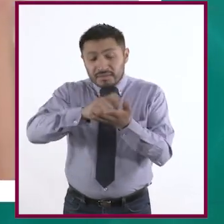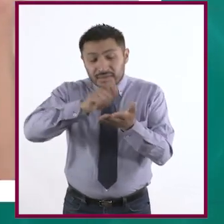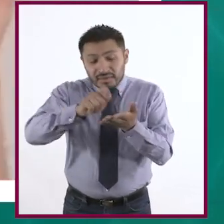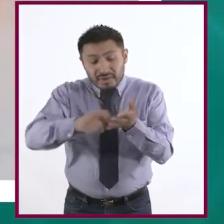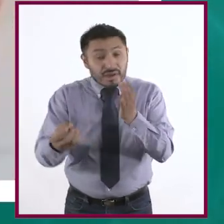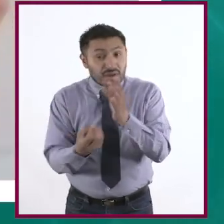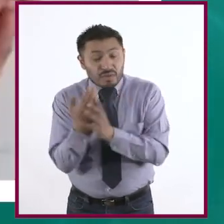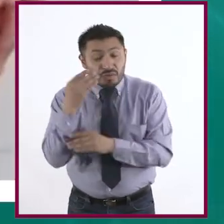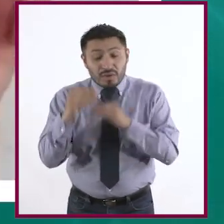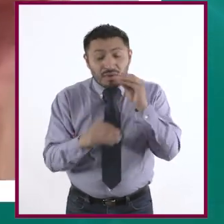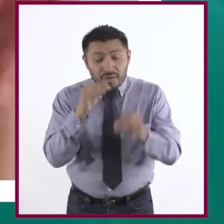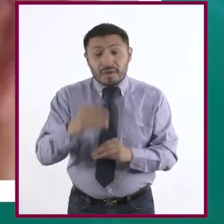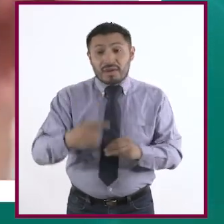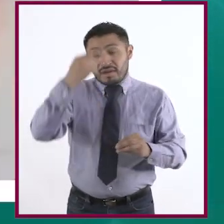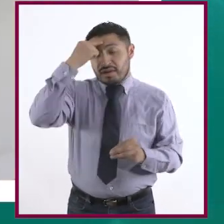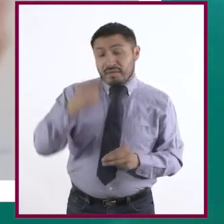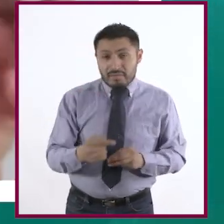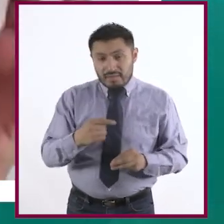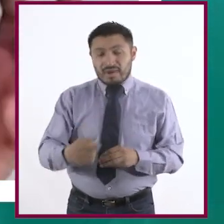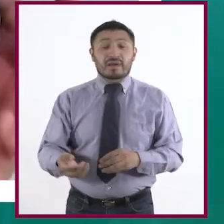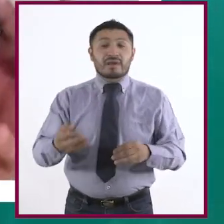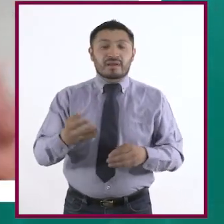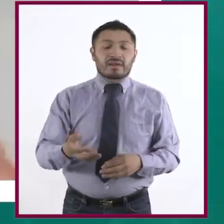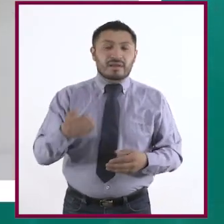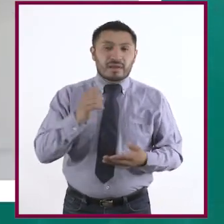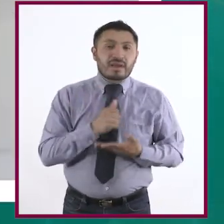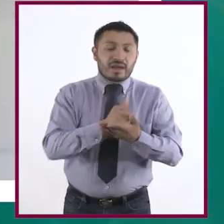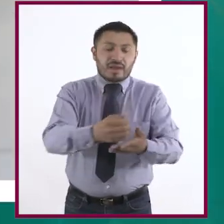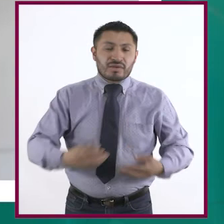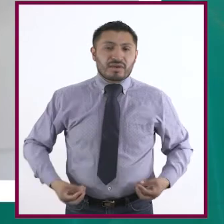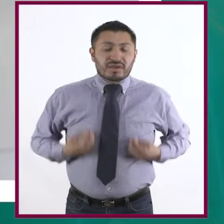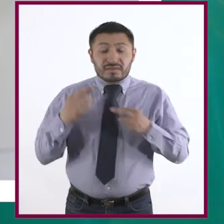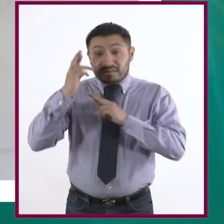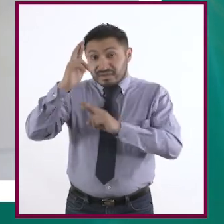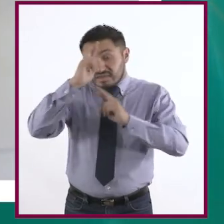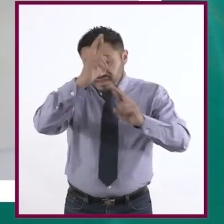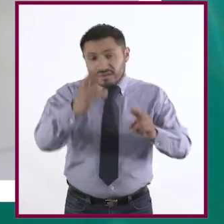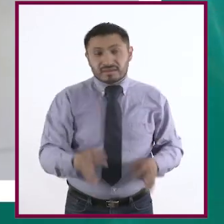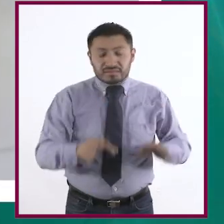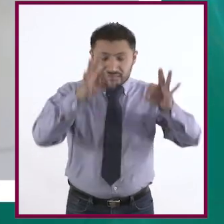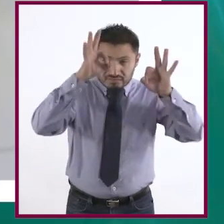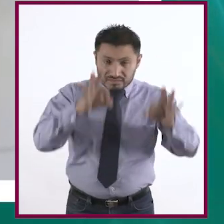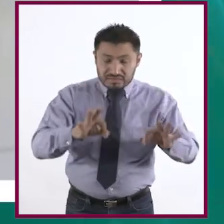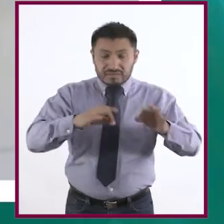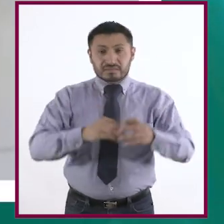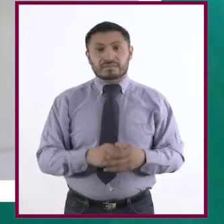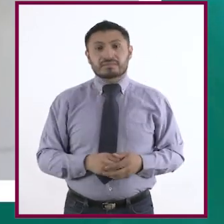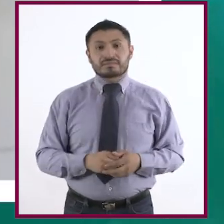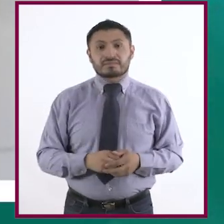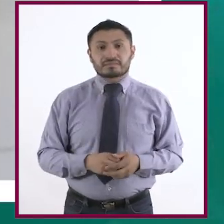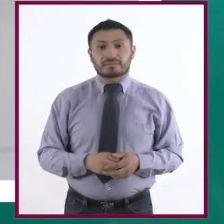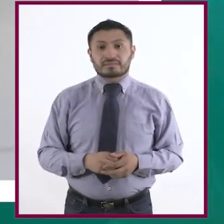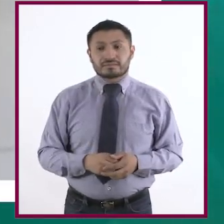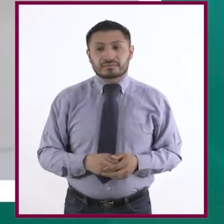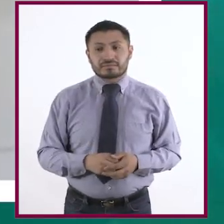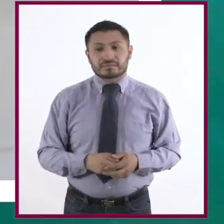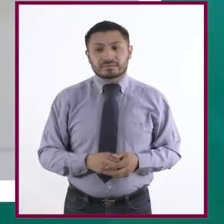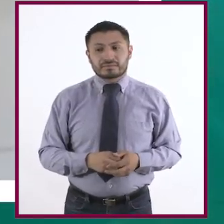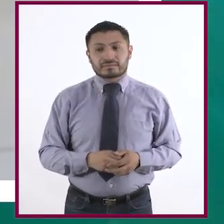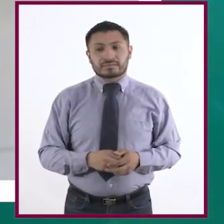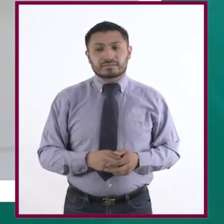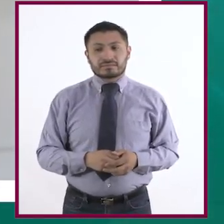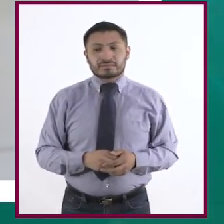sí lo tienen, podemos tener una migración hacia aquellos que no.